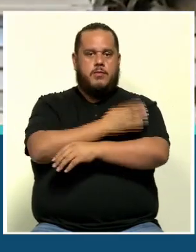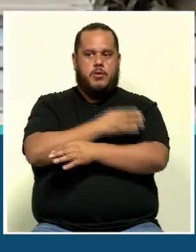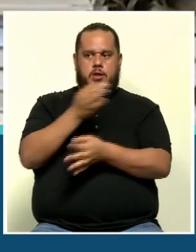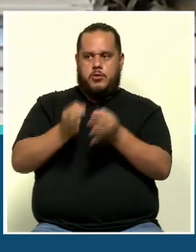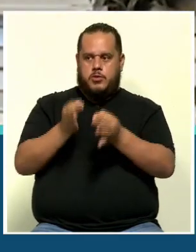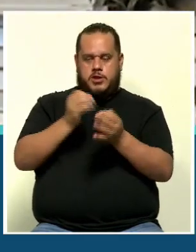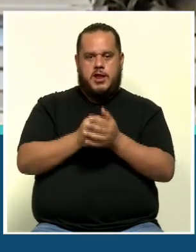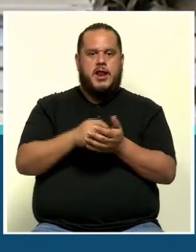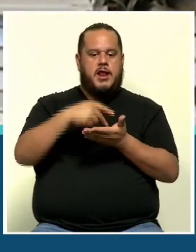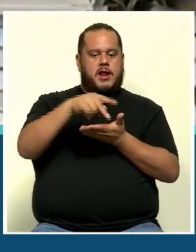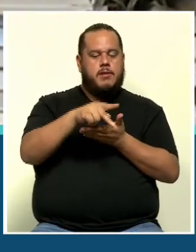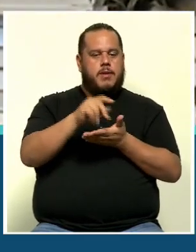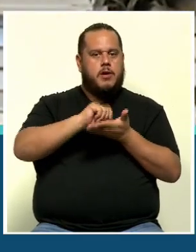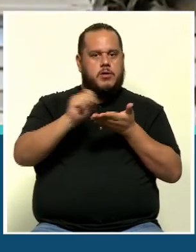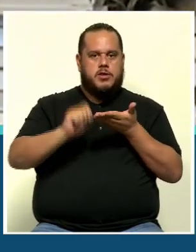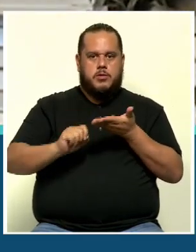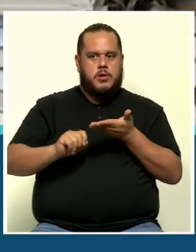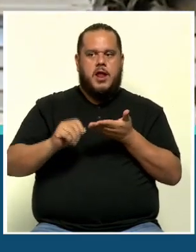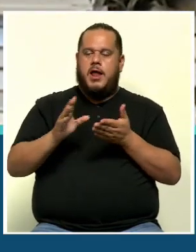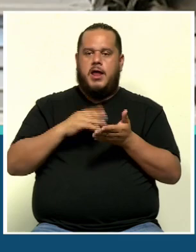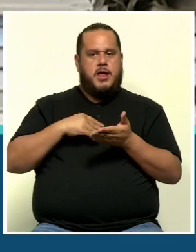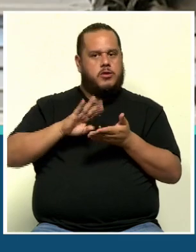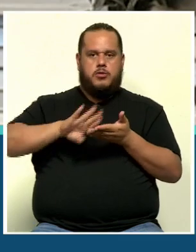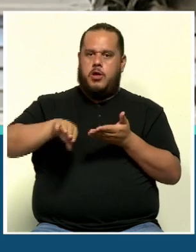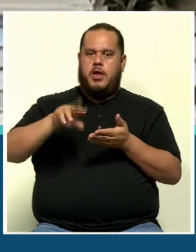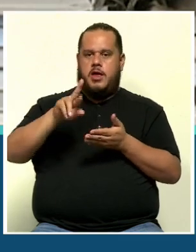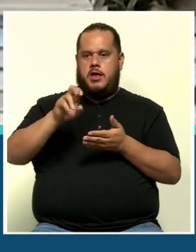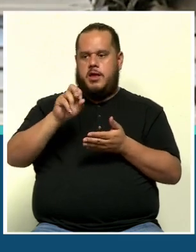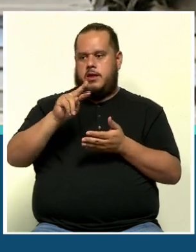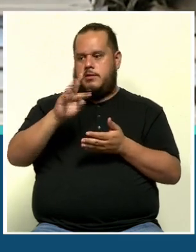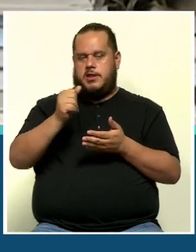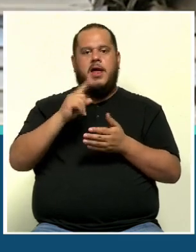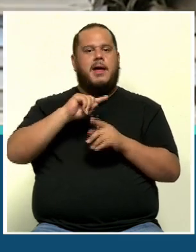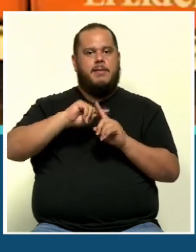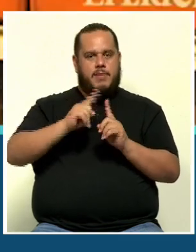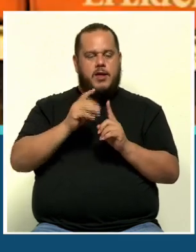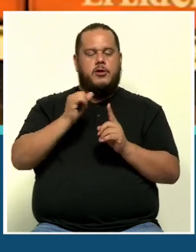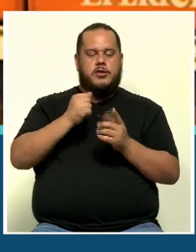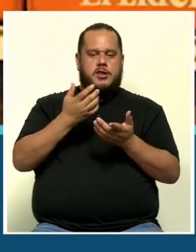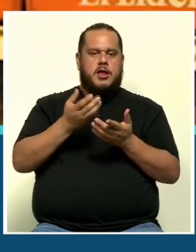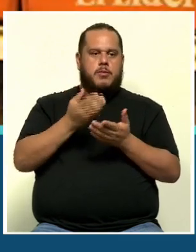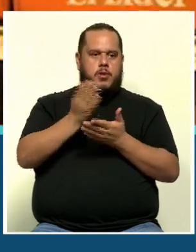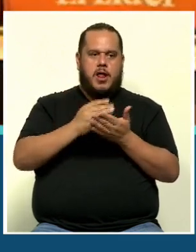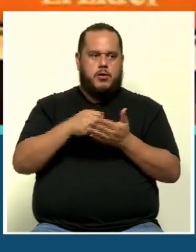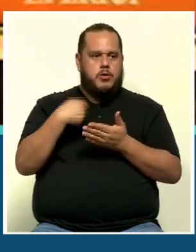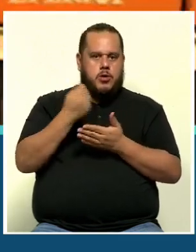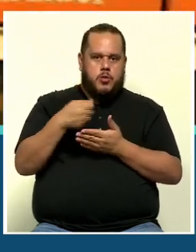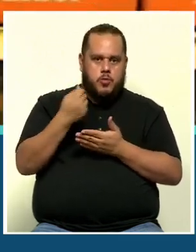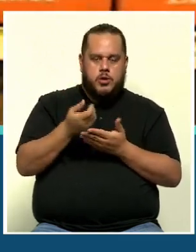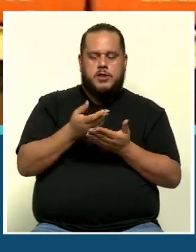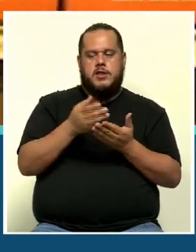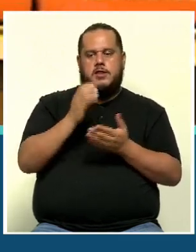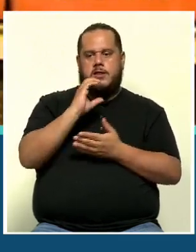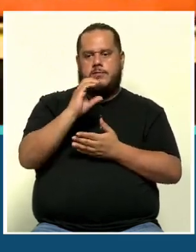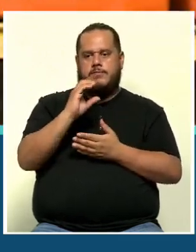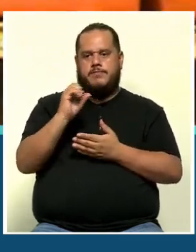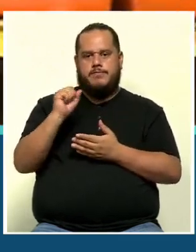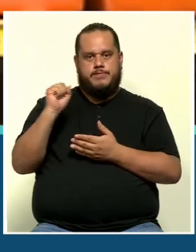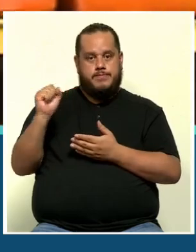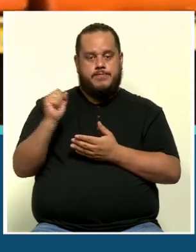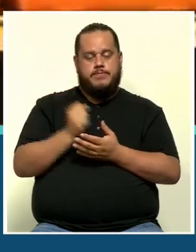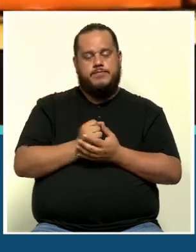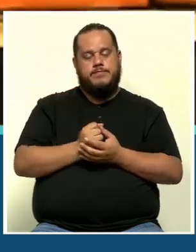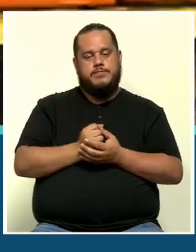El salario escolar está exento de renta, pero sí se le aplican las retenciones por concepto de cuotas obreros de la Caja Costarricense de